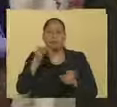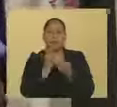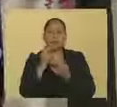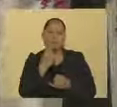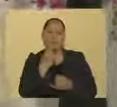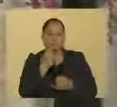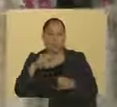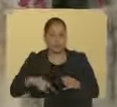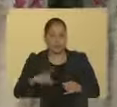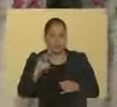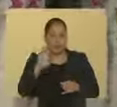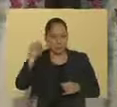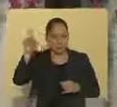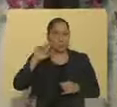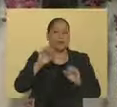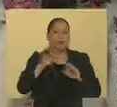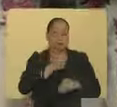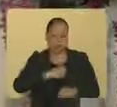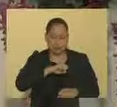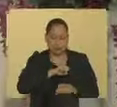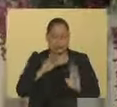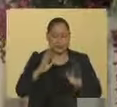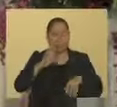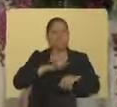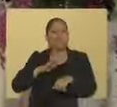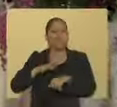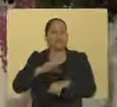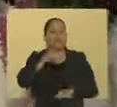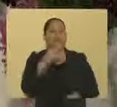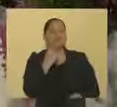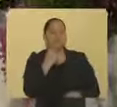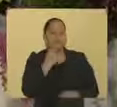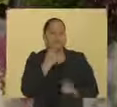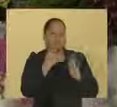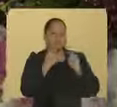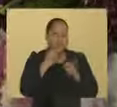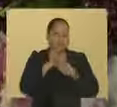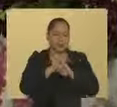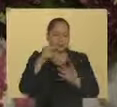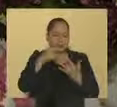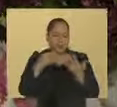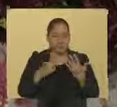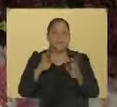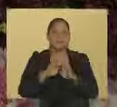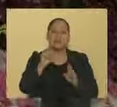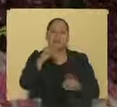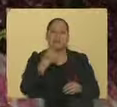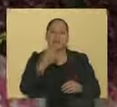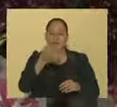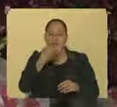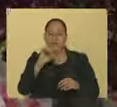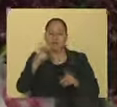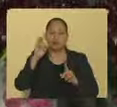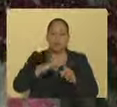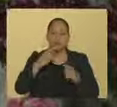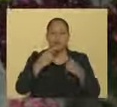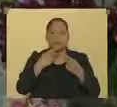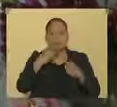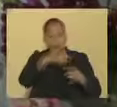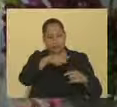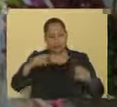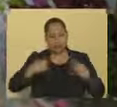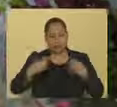ciudad te informa. La Secretaría de Salud cuenta con la campaña Úsalo, que brinda información sobre el uso de los métodos anticonceptivos a los